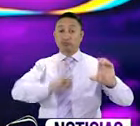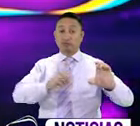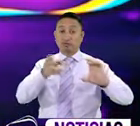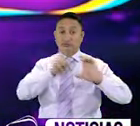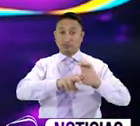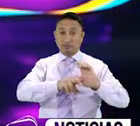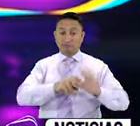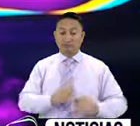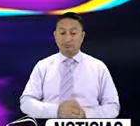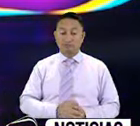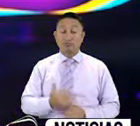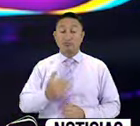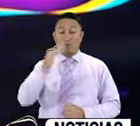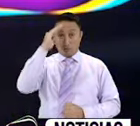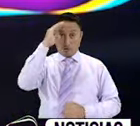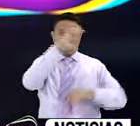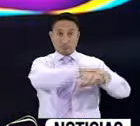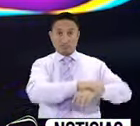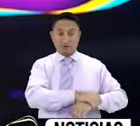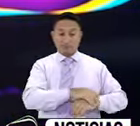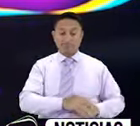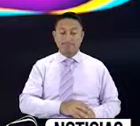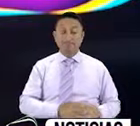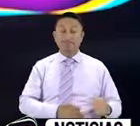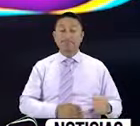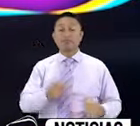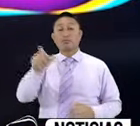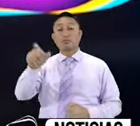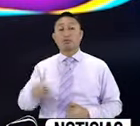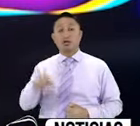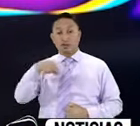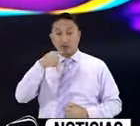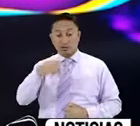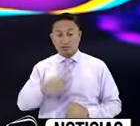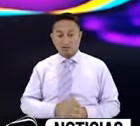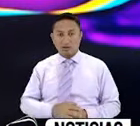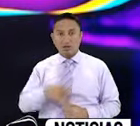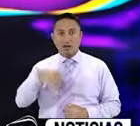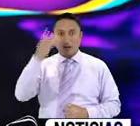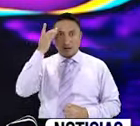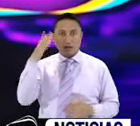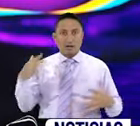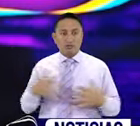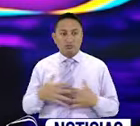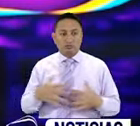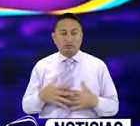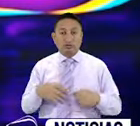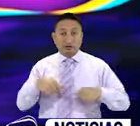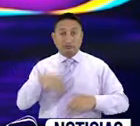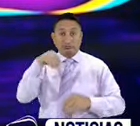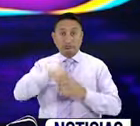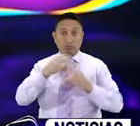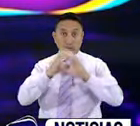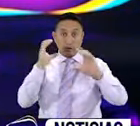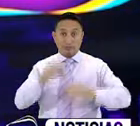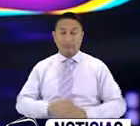fueron detenidos. Uno de los afectados relató el momento de terror que vivieron al interior de la unidad.